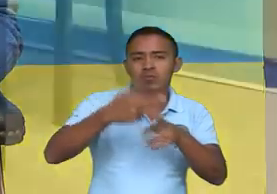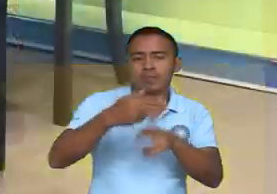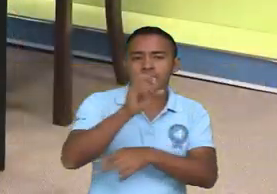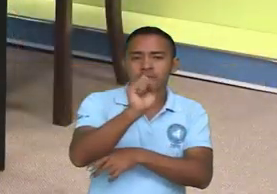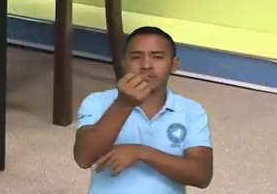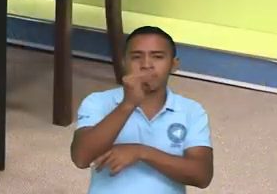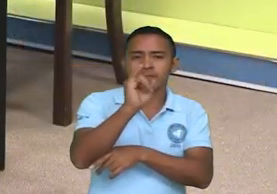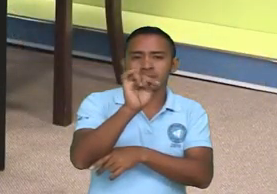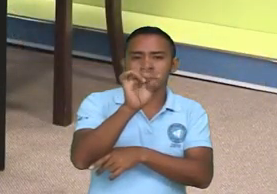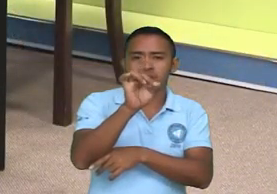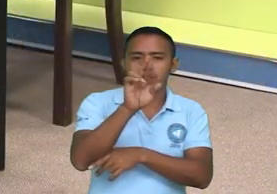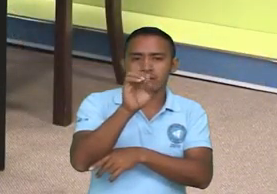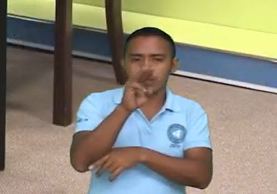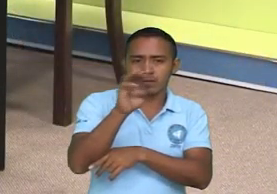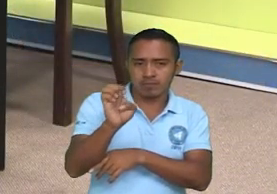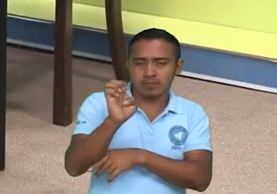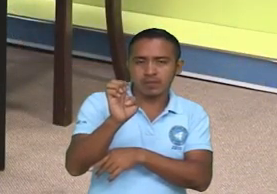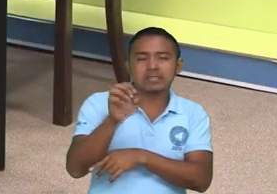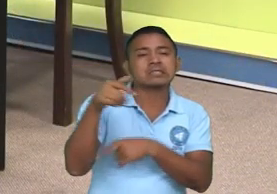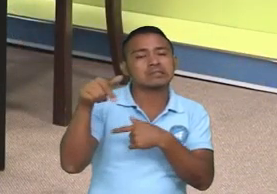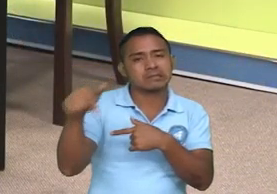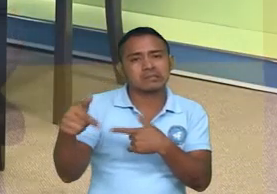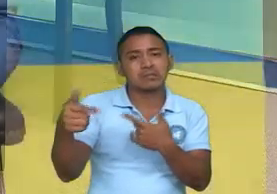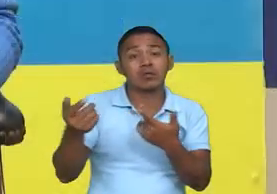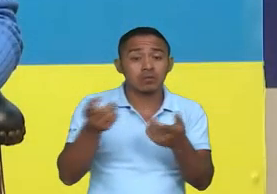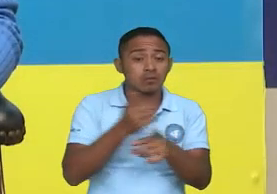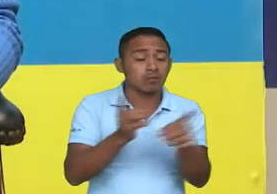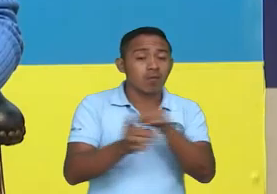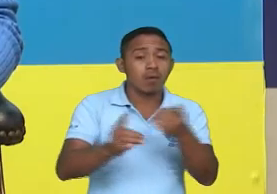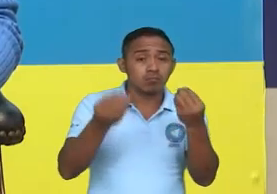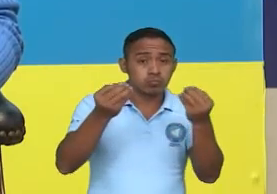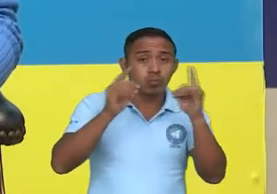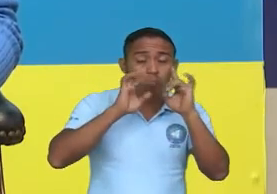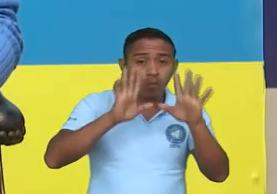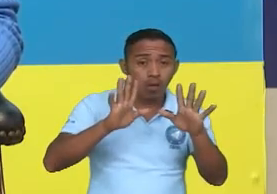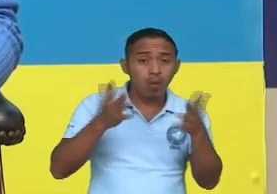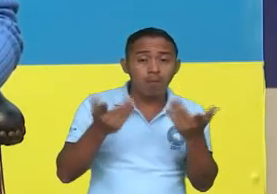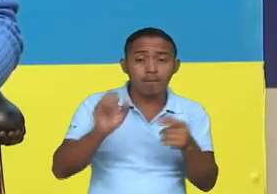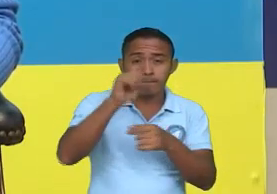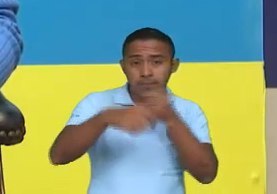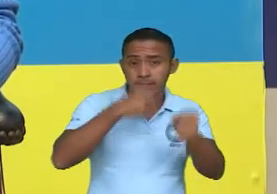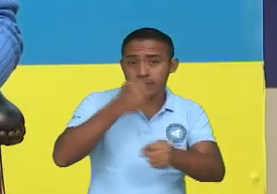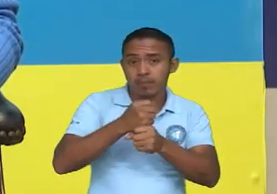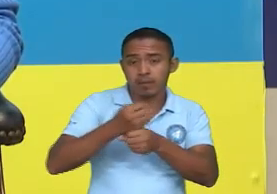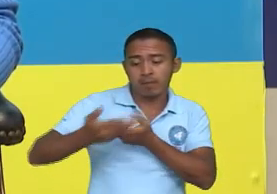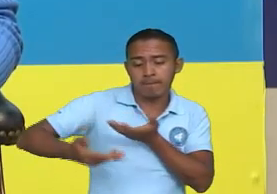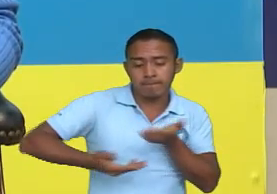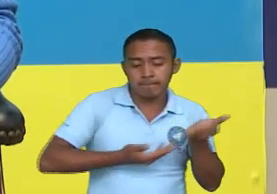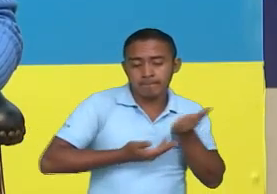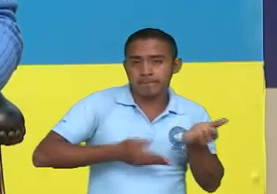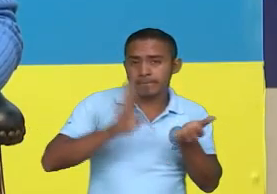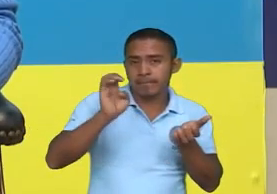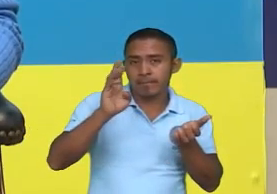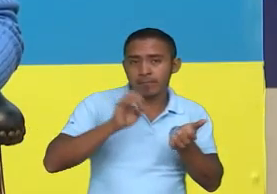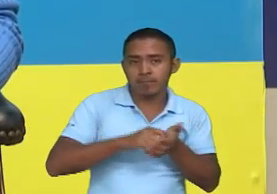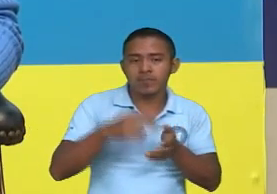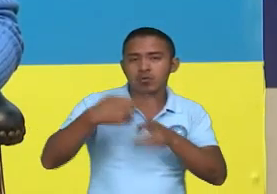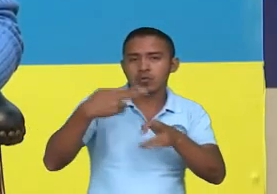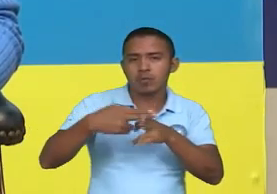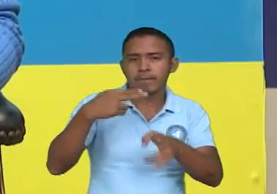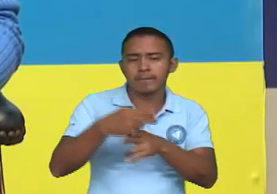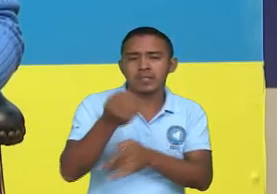por acompañarnos acá en el programa. Y ella ha venido para hablarnos sobre un tema de mucha importancia para las madres nicaragüenses.